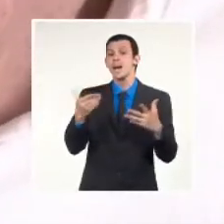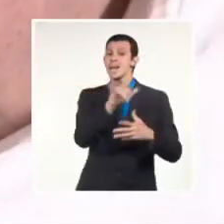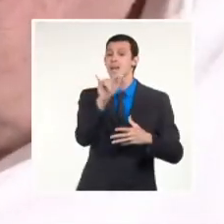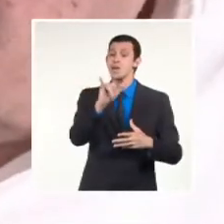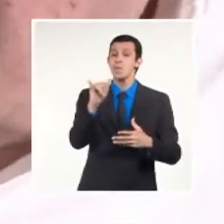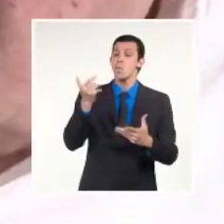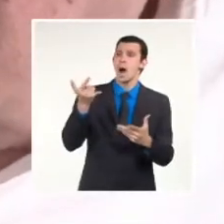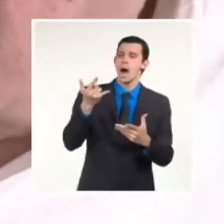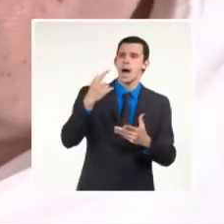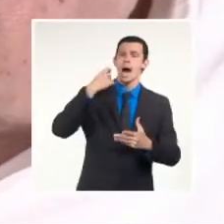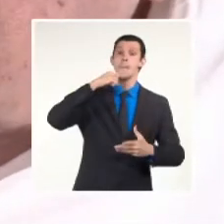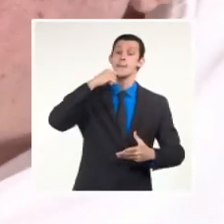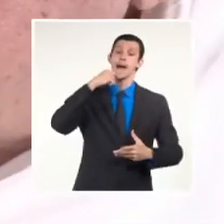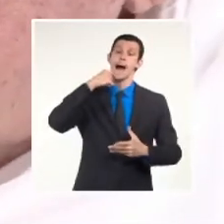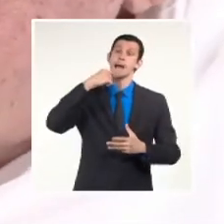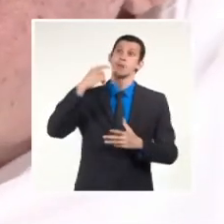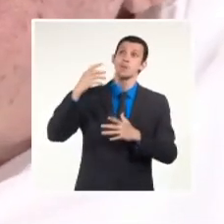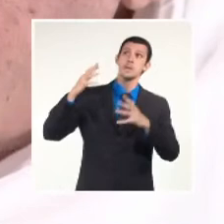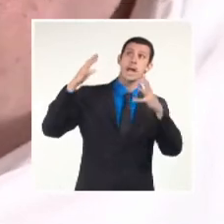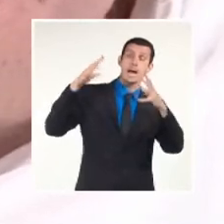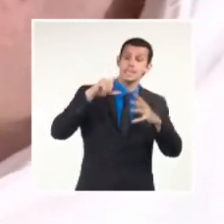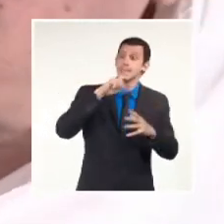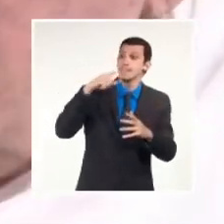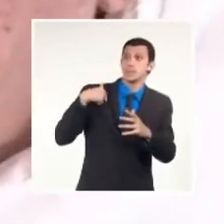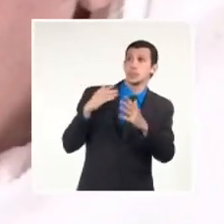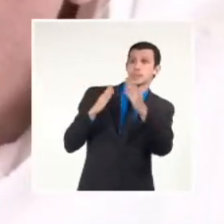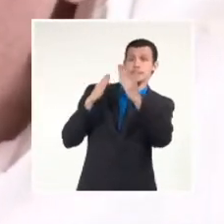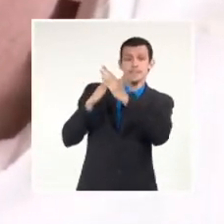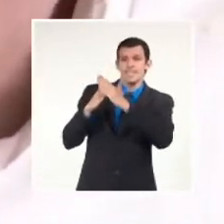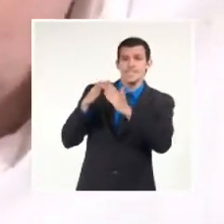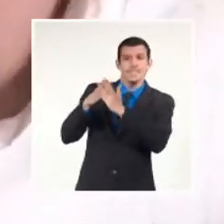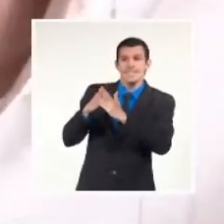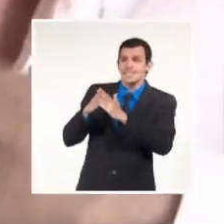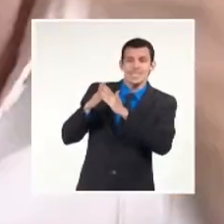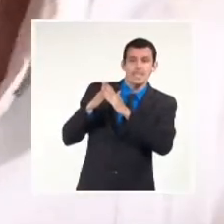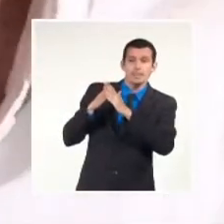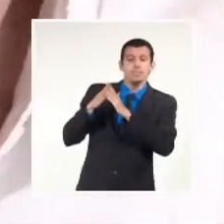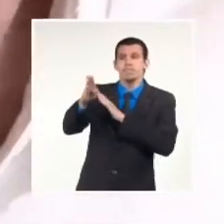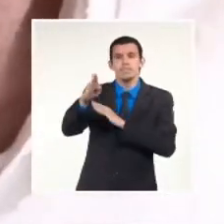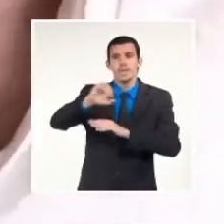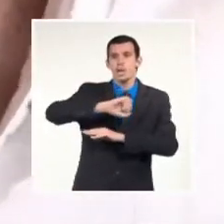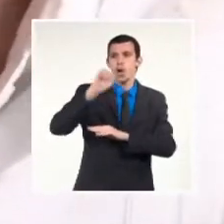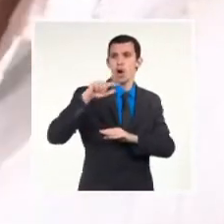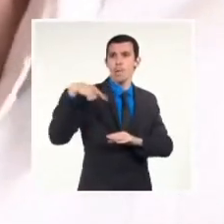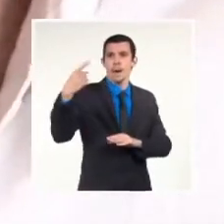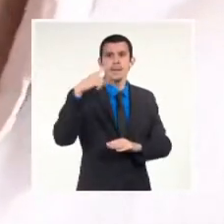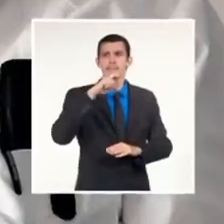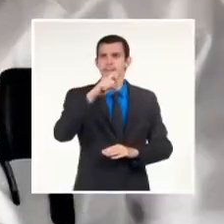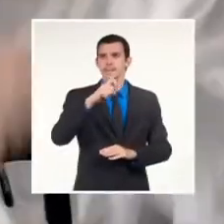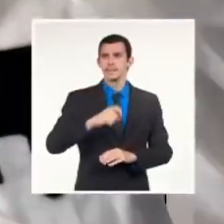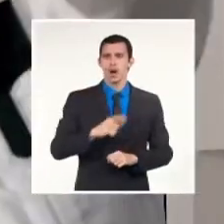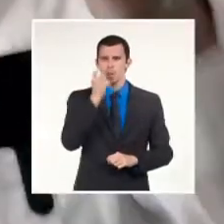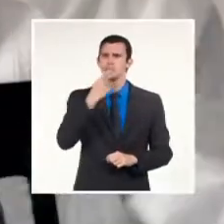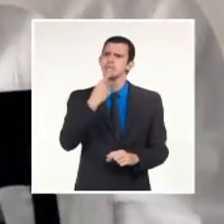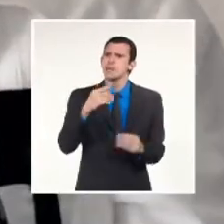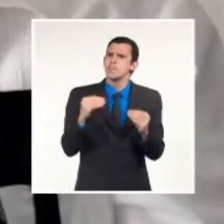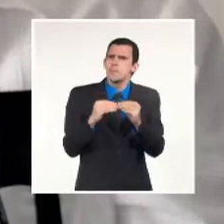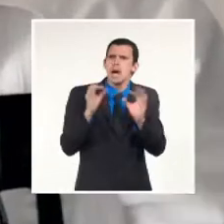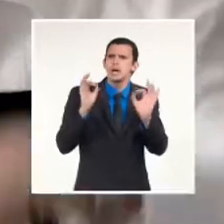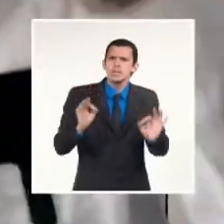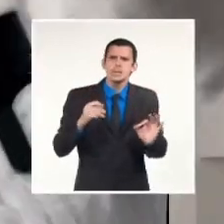Goliat. Y si el enemigo usa armas contra ti, matando a tu gente, tú tienes el derecho a defenderte. ¿Qué ellos